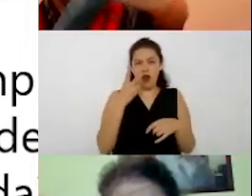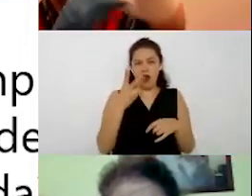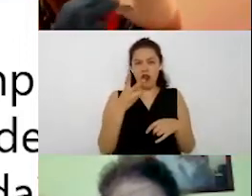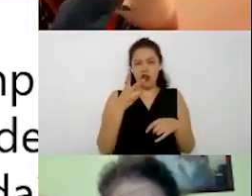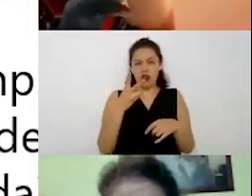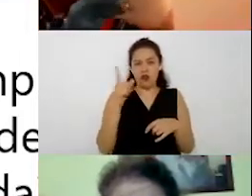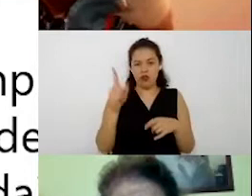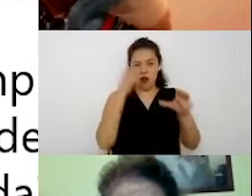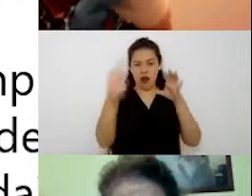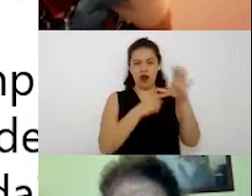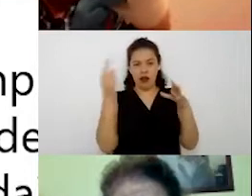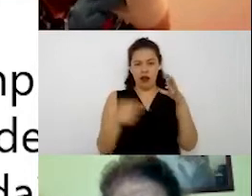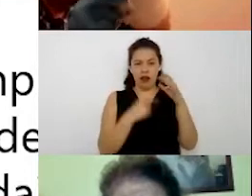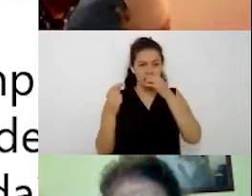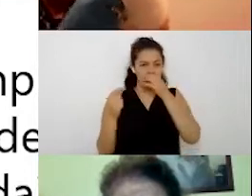vueltas